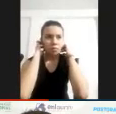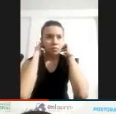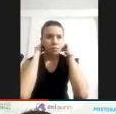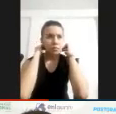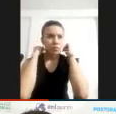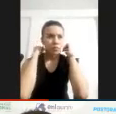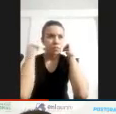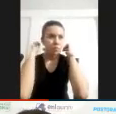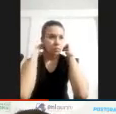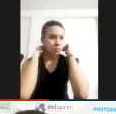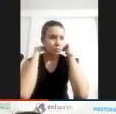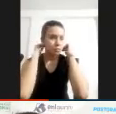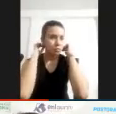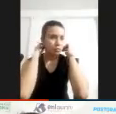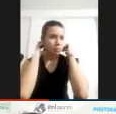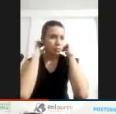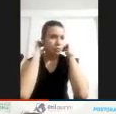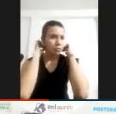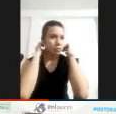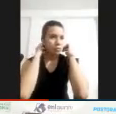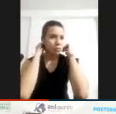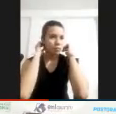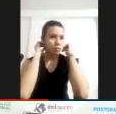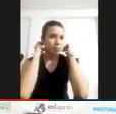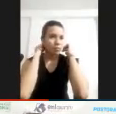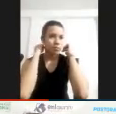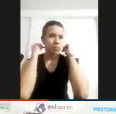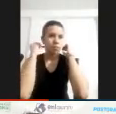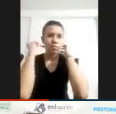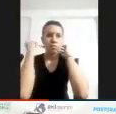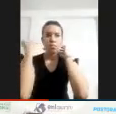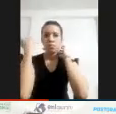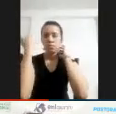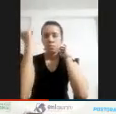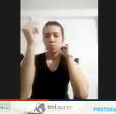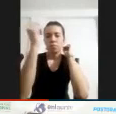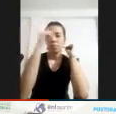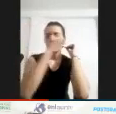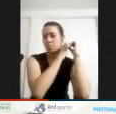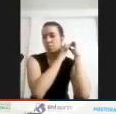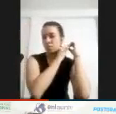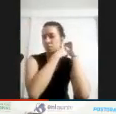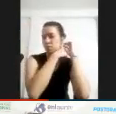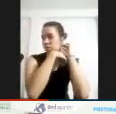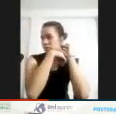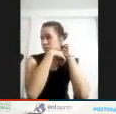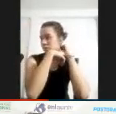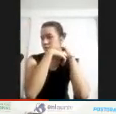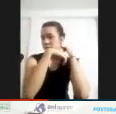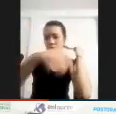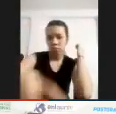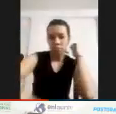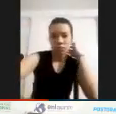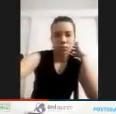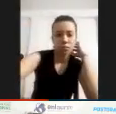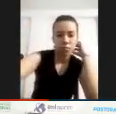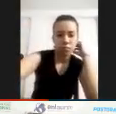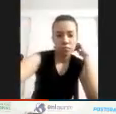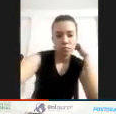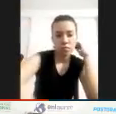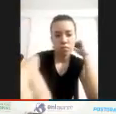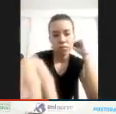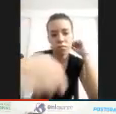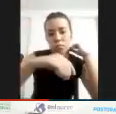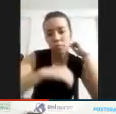tiene hijos y resulta que tiene hijos y a lo mejor pues a pesar de que vamos a